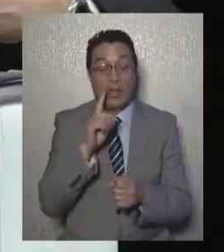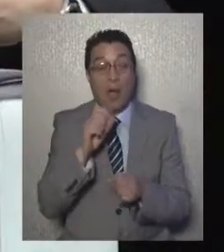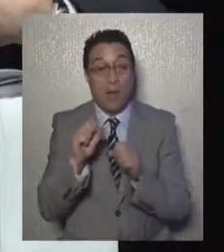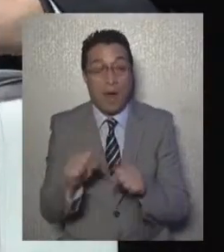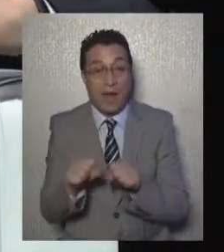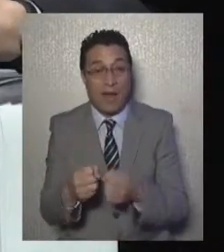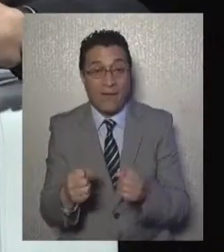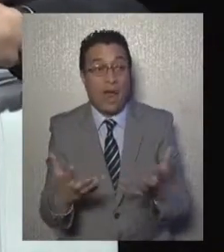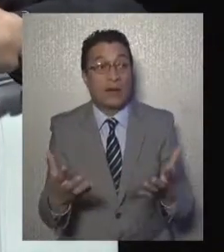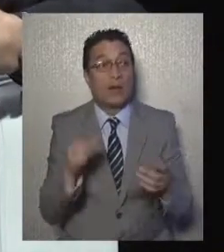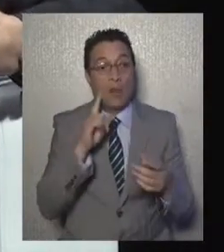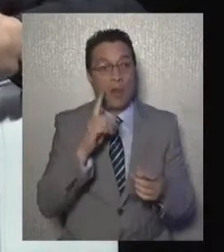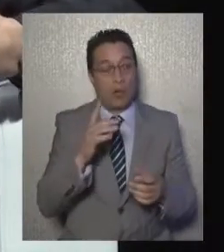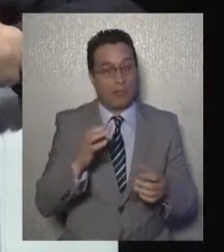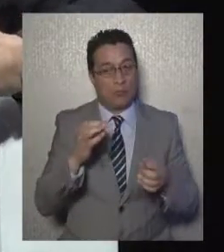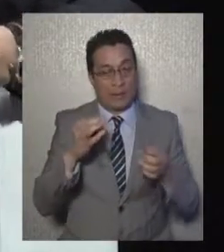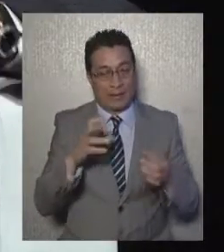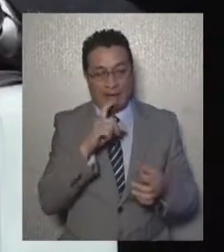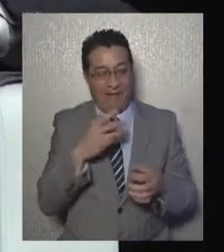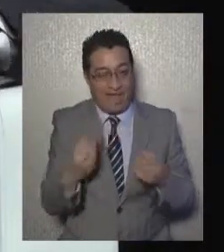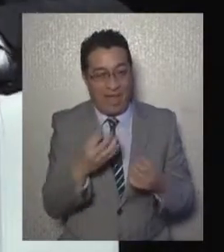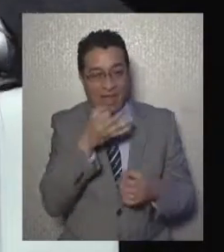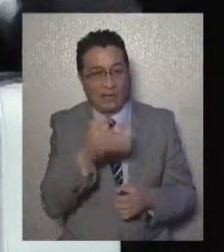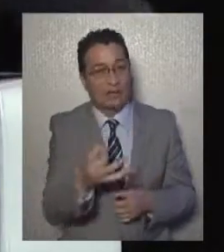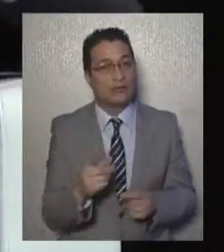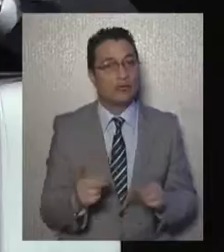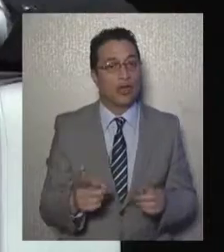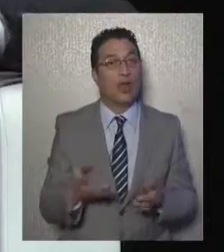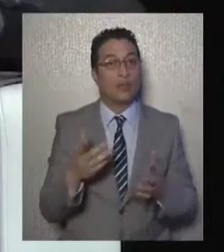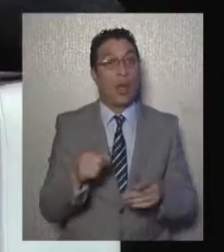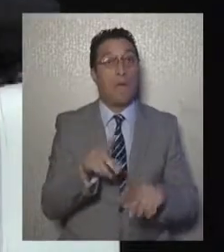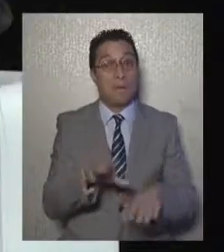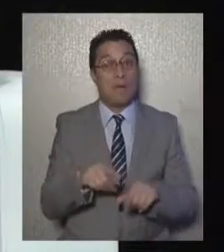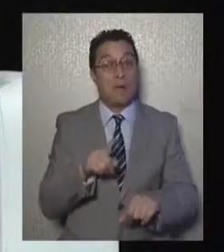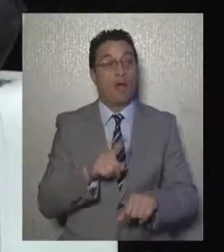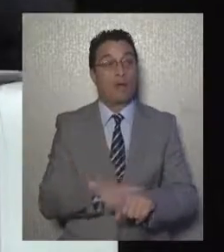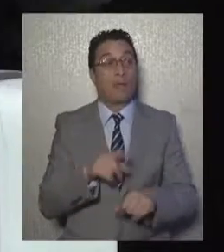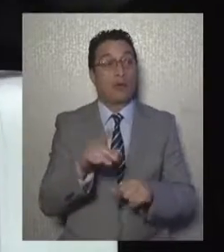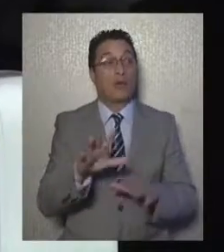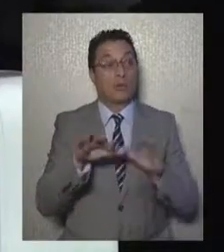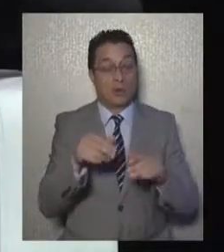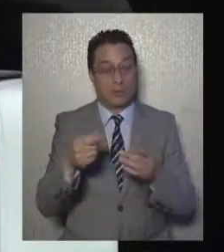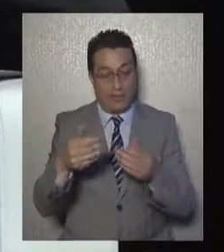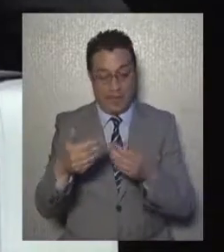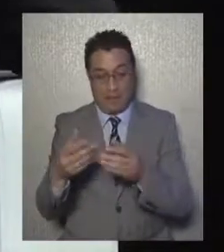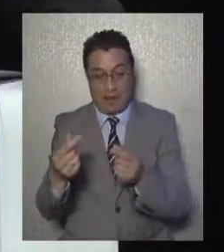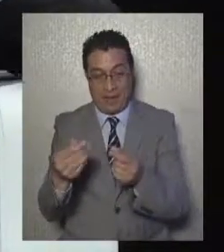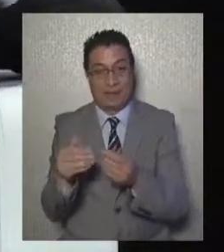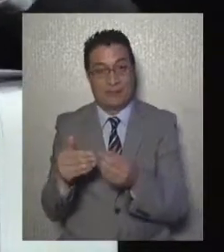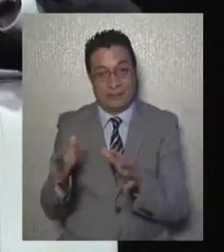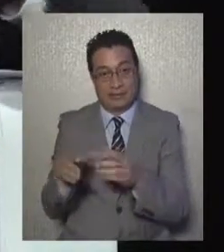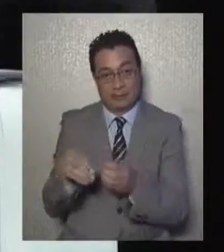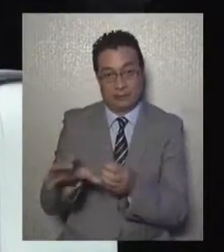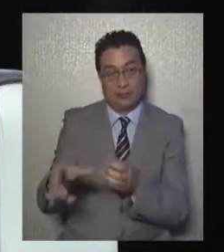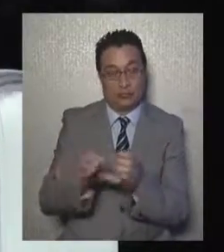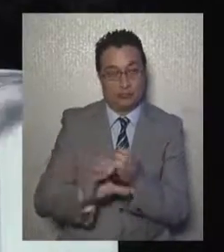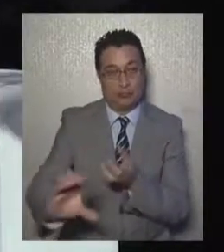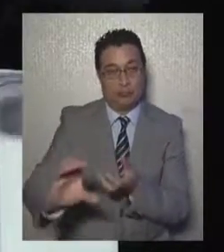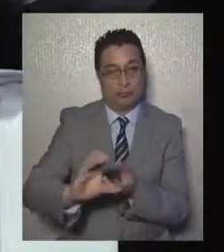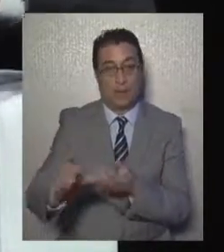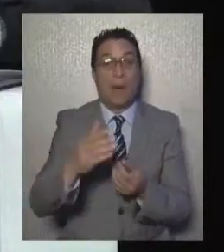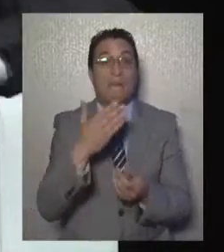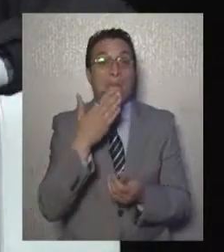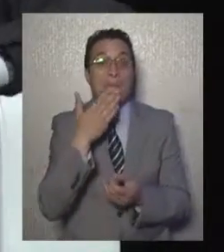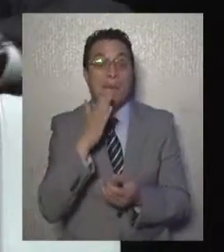sea políticamente incorrecto decirlo. Porque tú al mismo tiempo quieres que se liberen recursos para que teóricamente puedan ser usados en un mejor